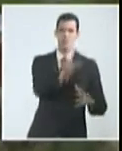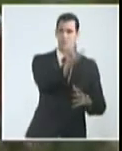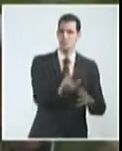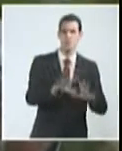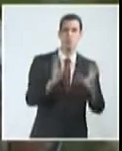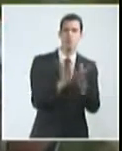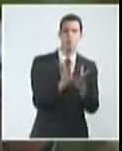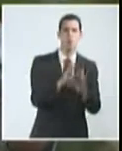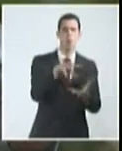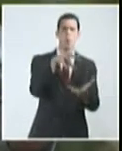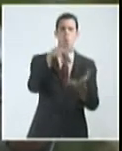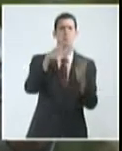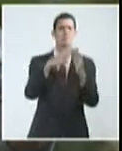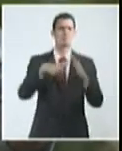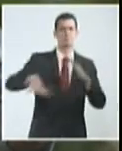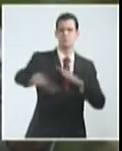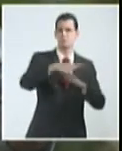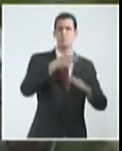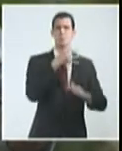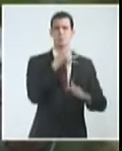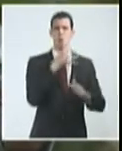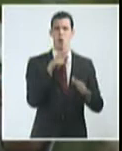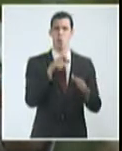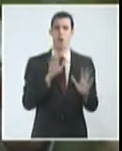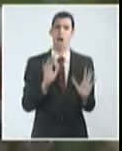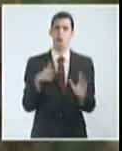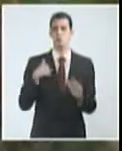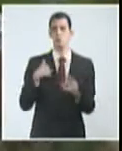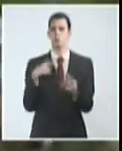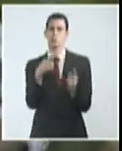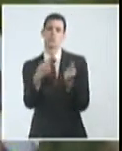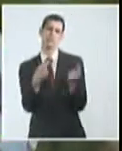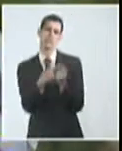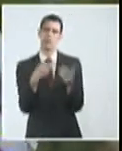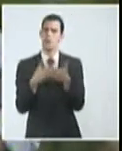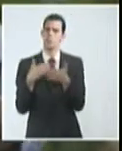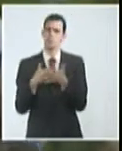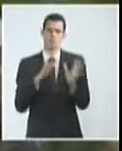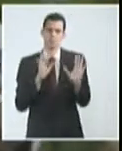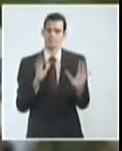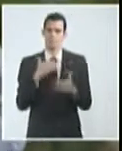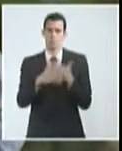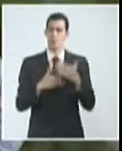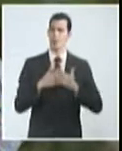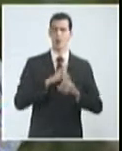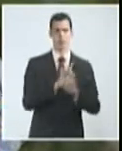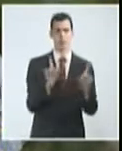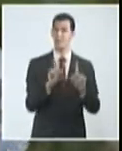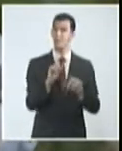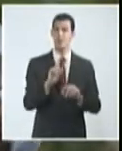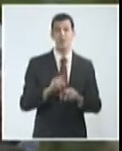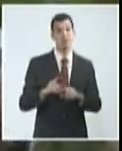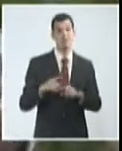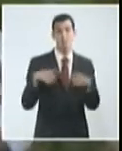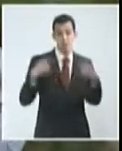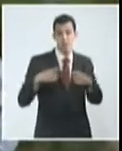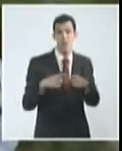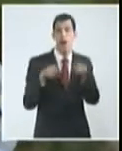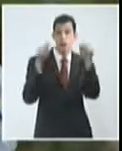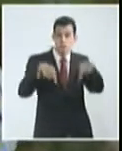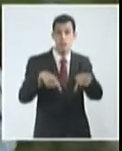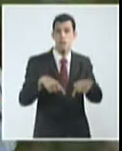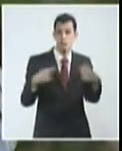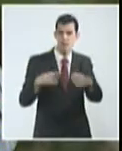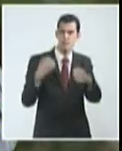barrio, por ejemplo, con el tema del desarrollo sostenible de ese barrio, con la protección del medio ambiente, de no agredir al medio ambiente, de trabajar también